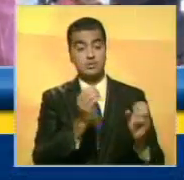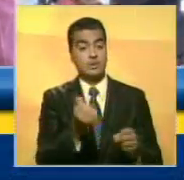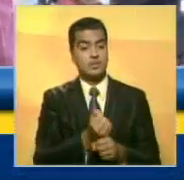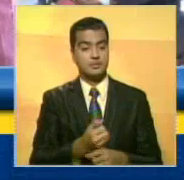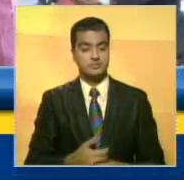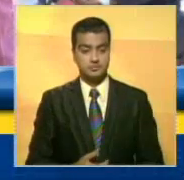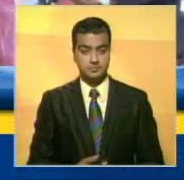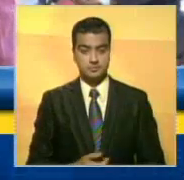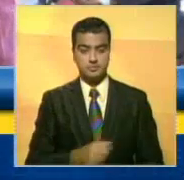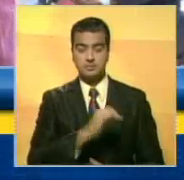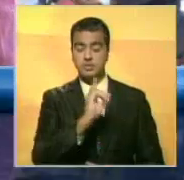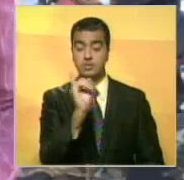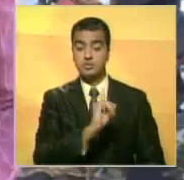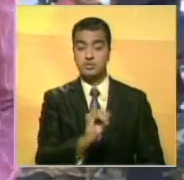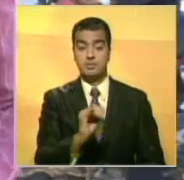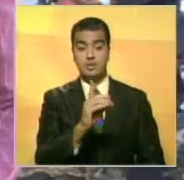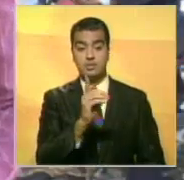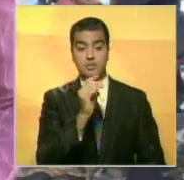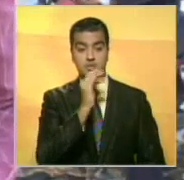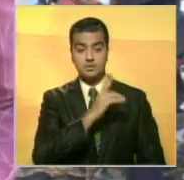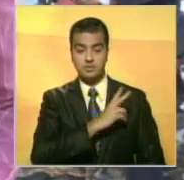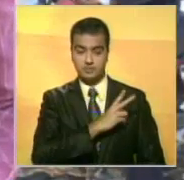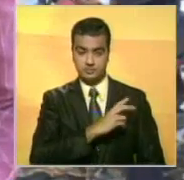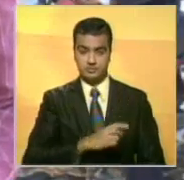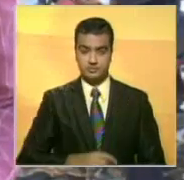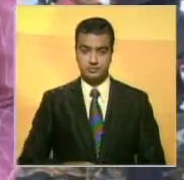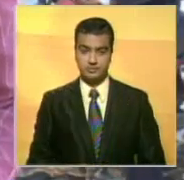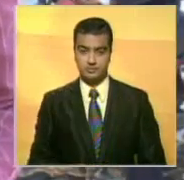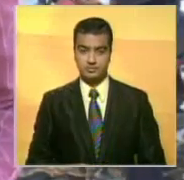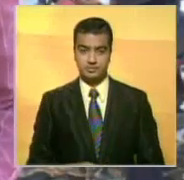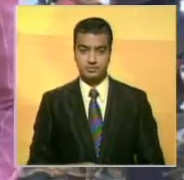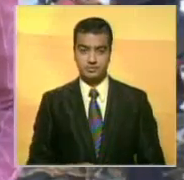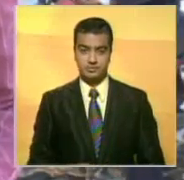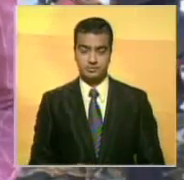labores. Desde La Cabrera, en el estado de Aragua, Zulimar Dudamel, Noticiero Venevisión.